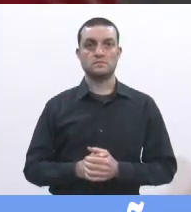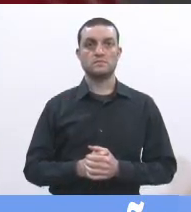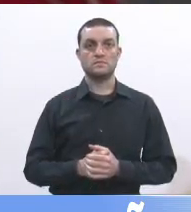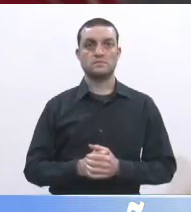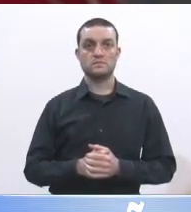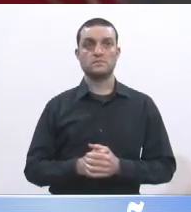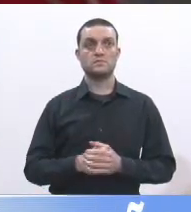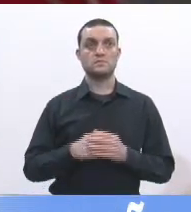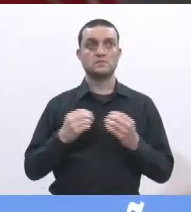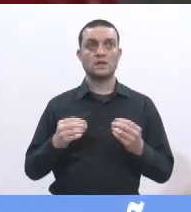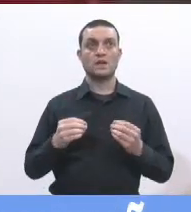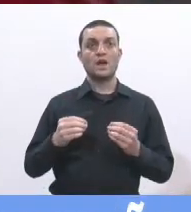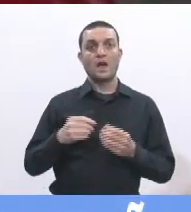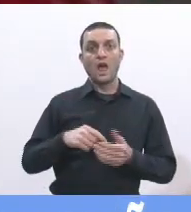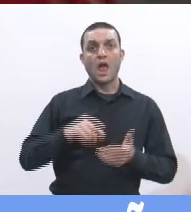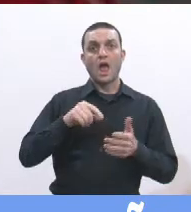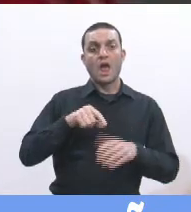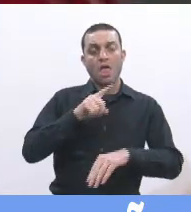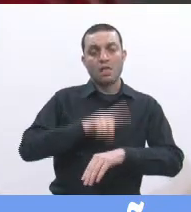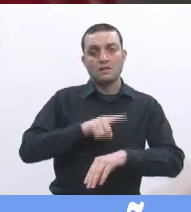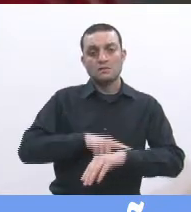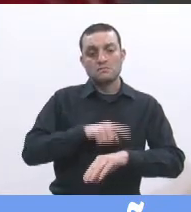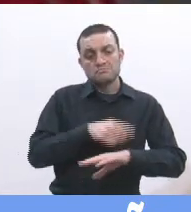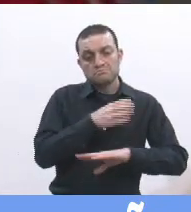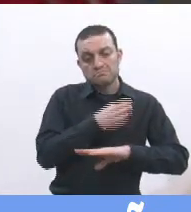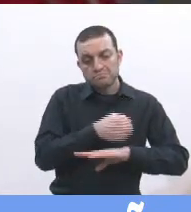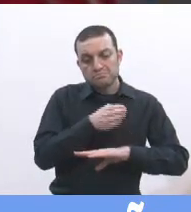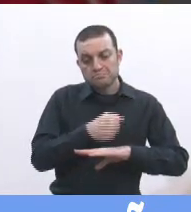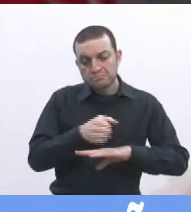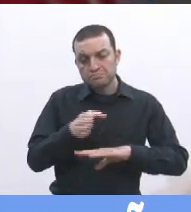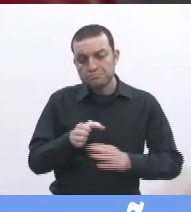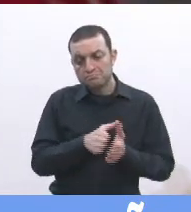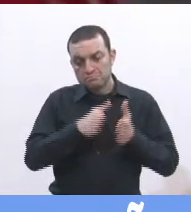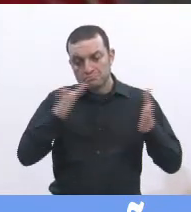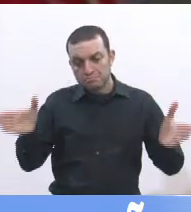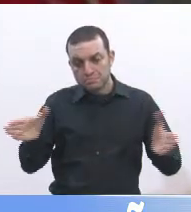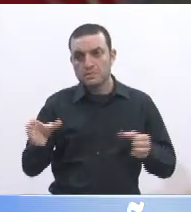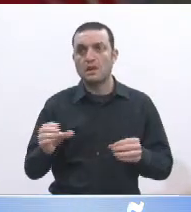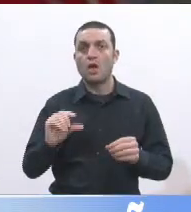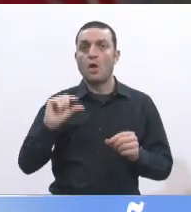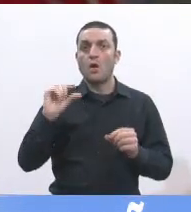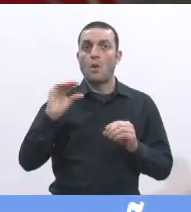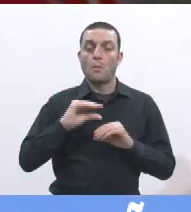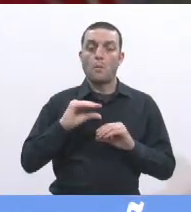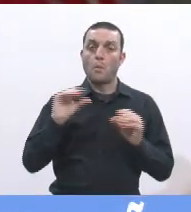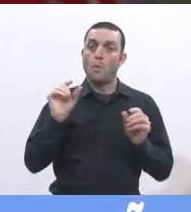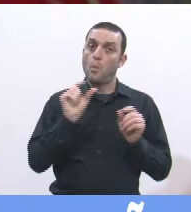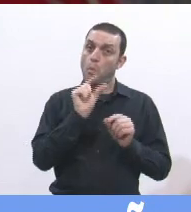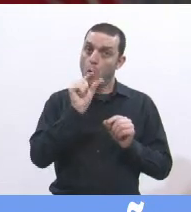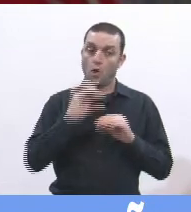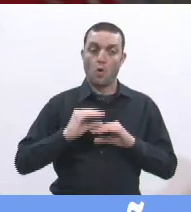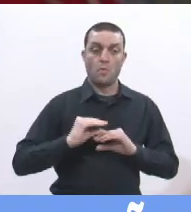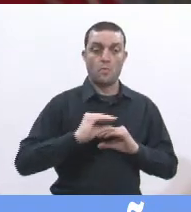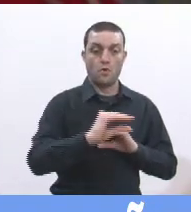esquema programado en el tiempo y le fue devolviendo a las provincias de ese porcentual que el otro gobierno se había